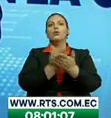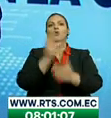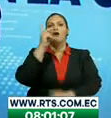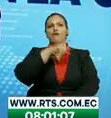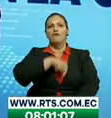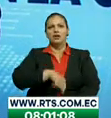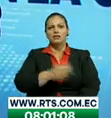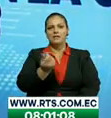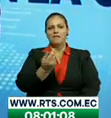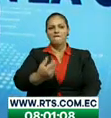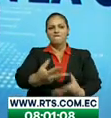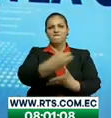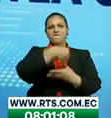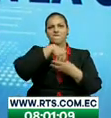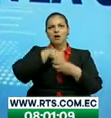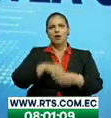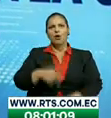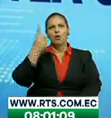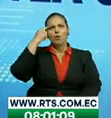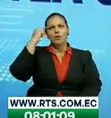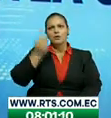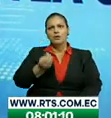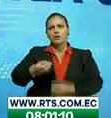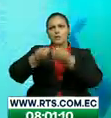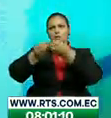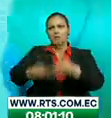perjuicio al Estado de aproximadamente